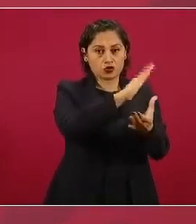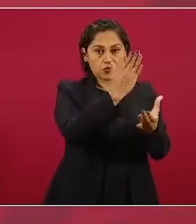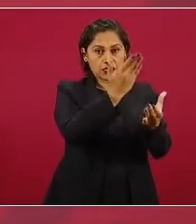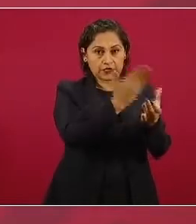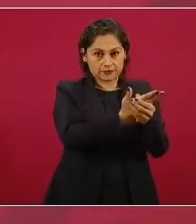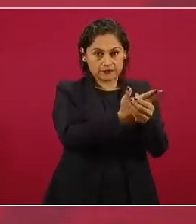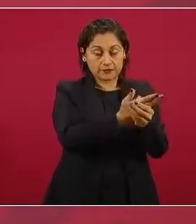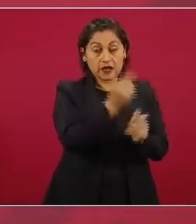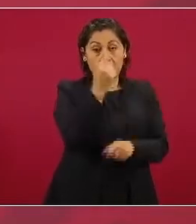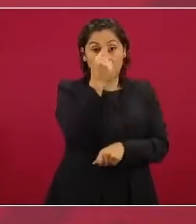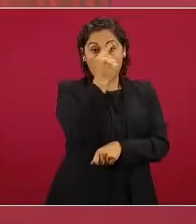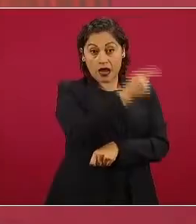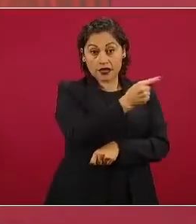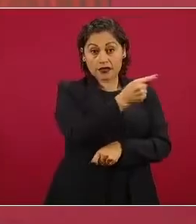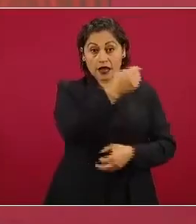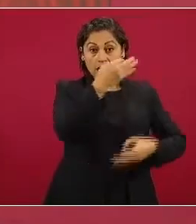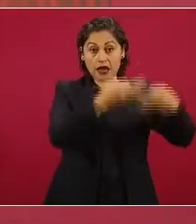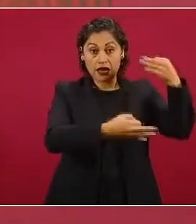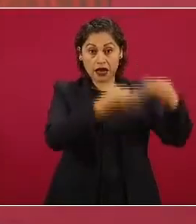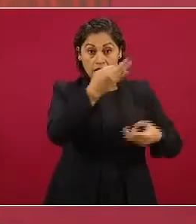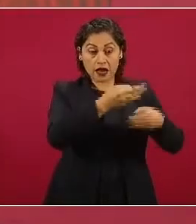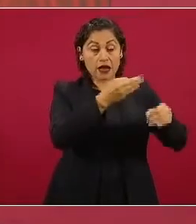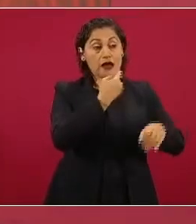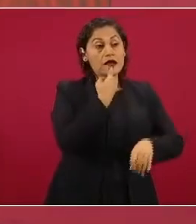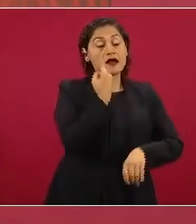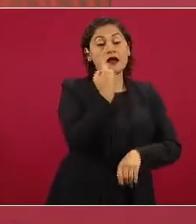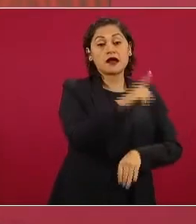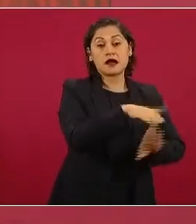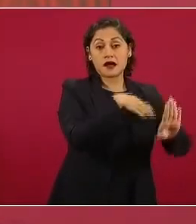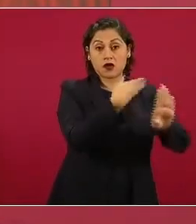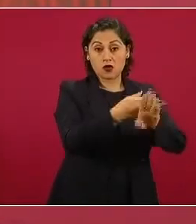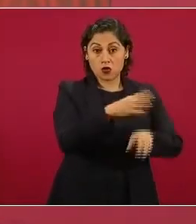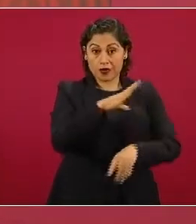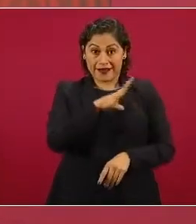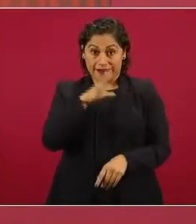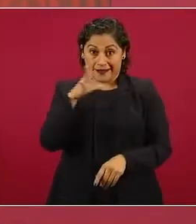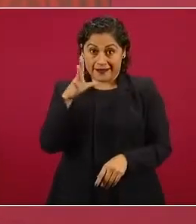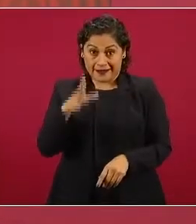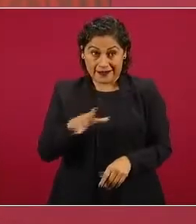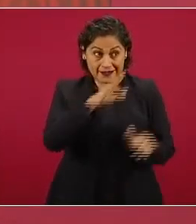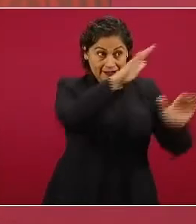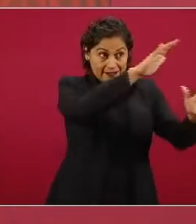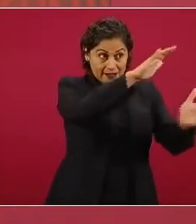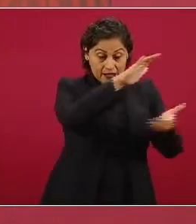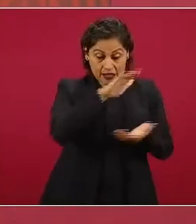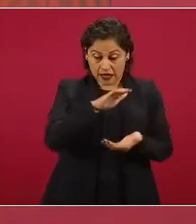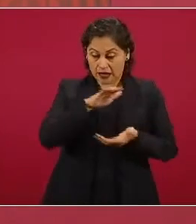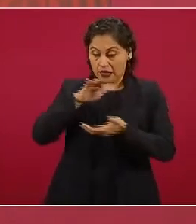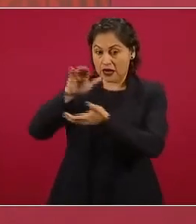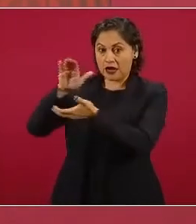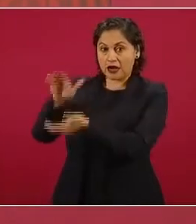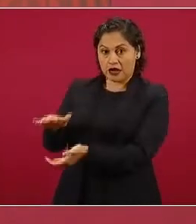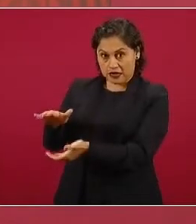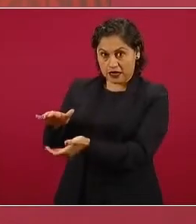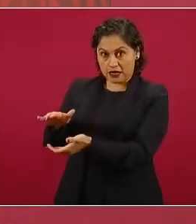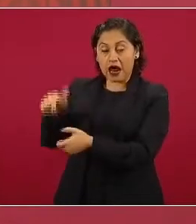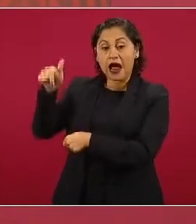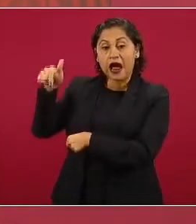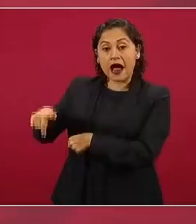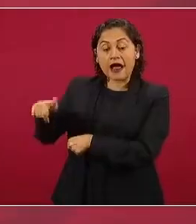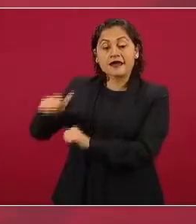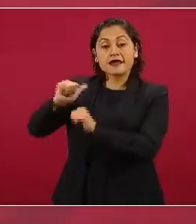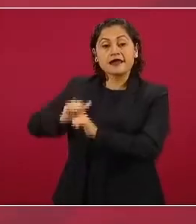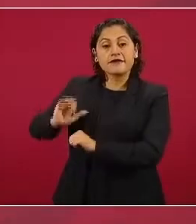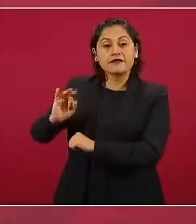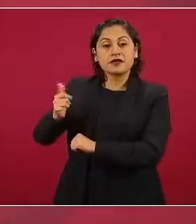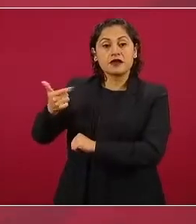presentó el Departamento de Justicia contra el general Cienfuegos deban tomarse en cuenta en la investigación que va a llevar a cabo la Fiscalía.